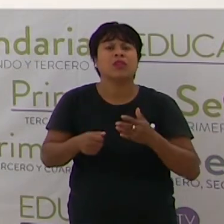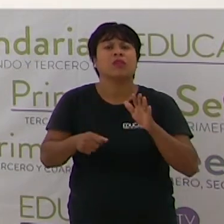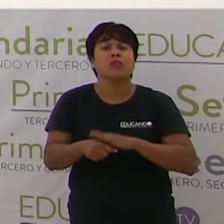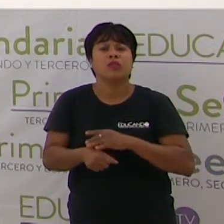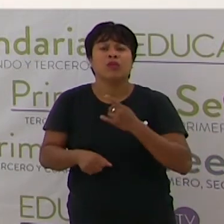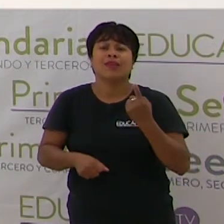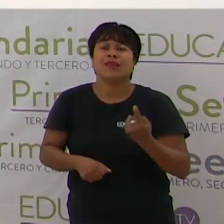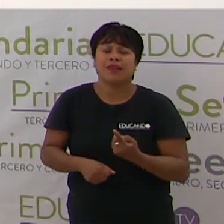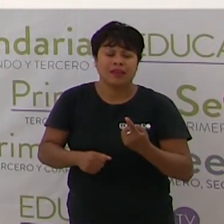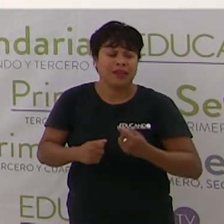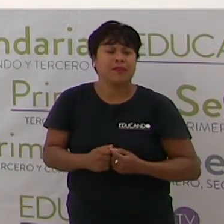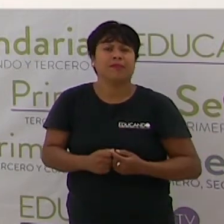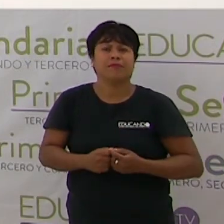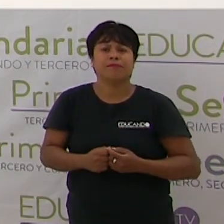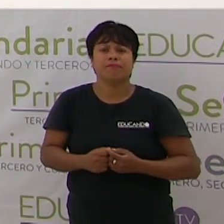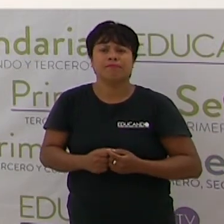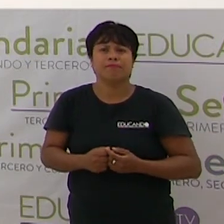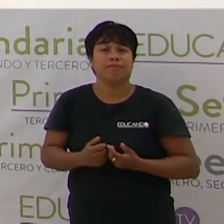qué